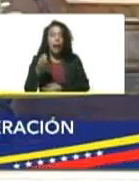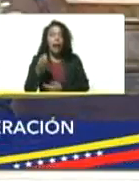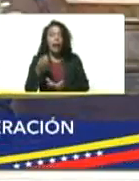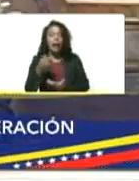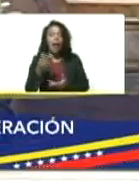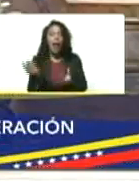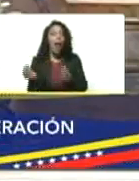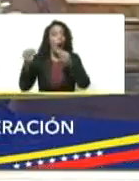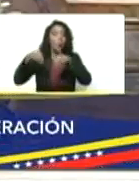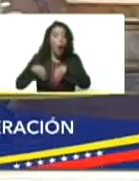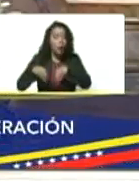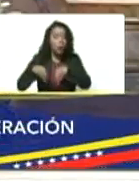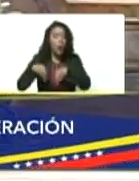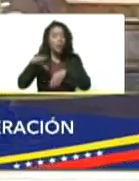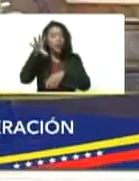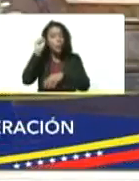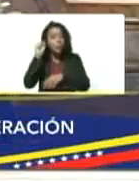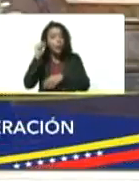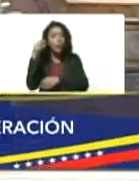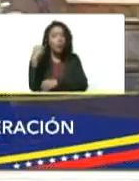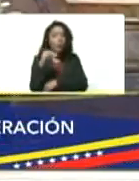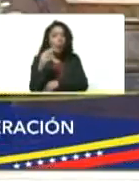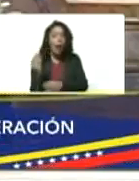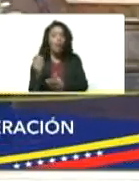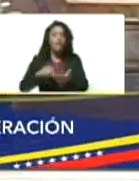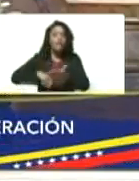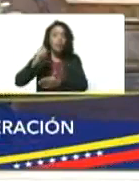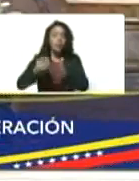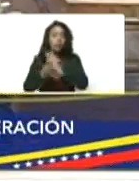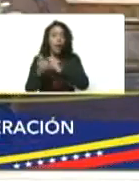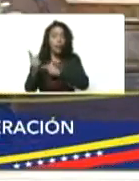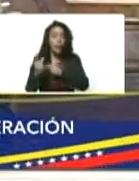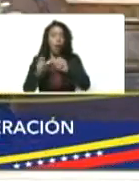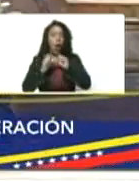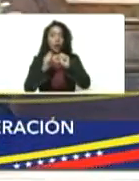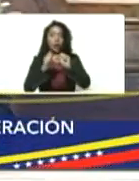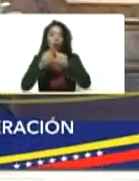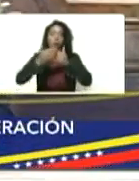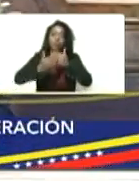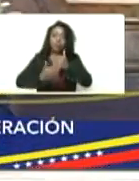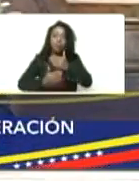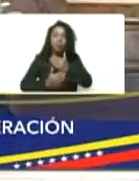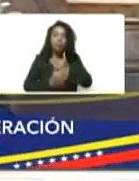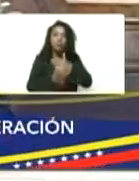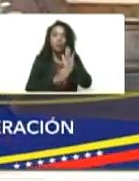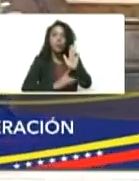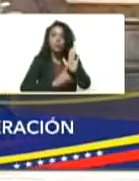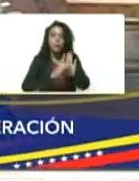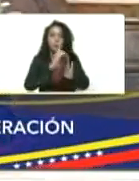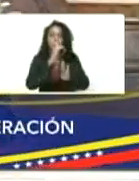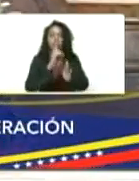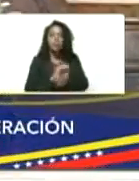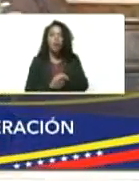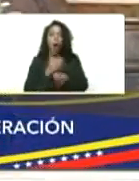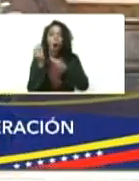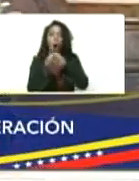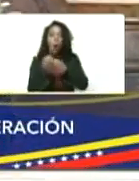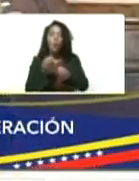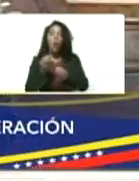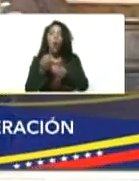de entendimiento de noviembre siga su curso siga su desarrollo es